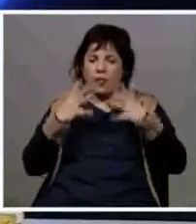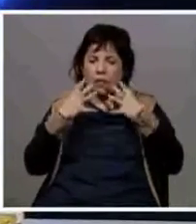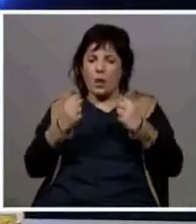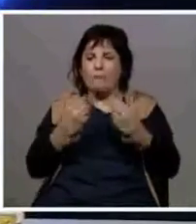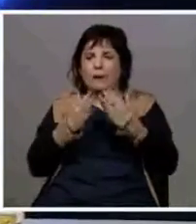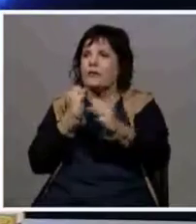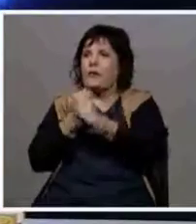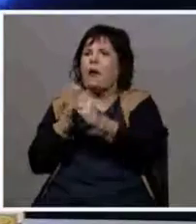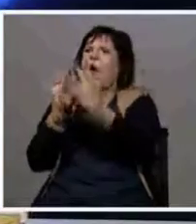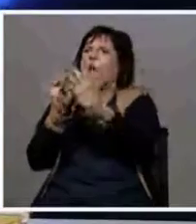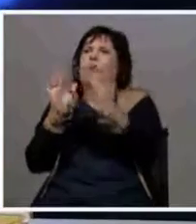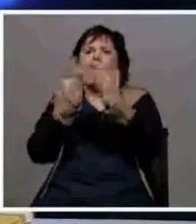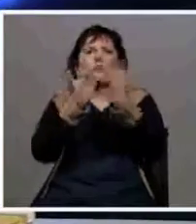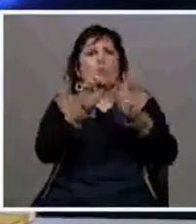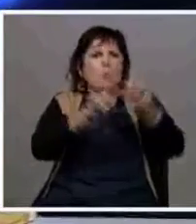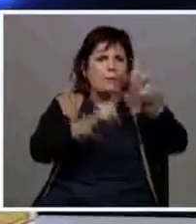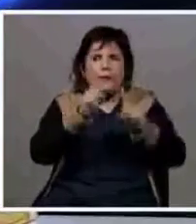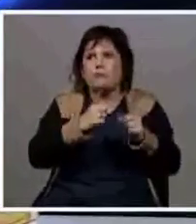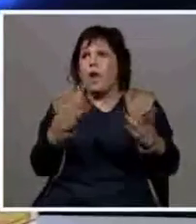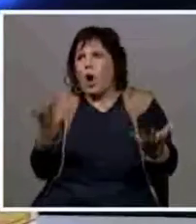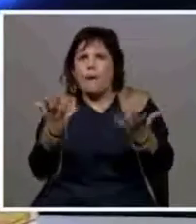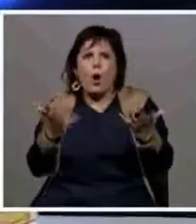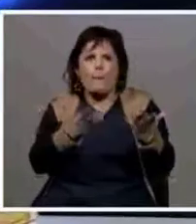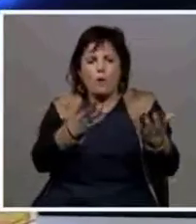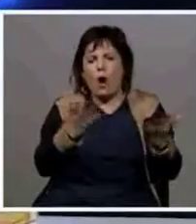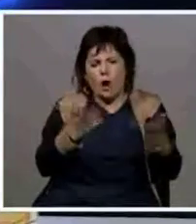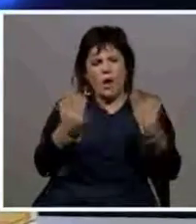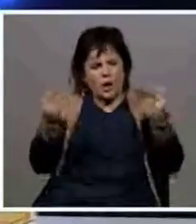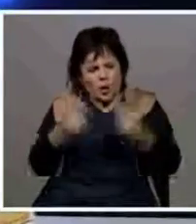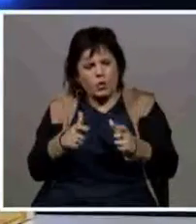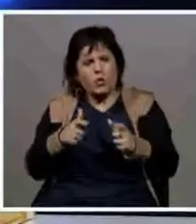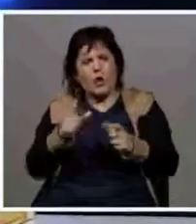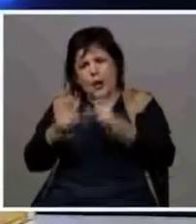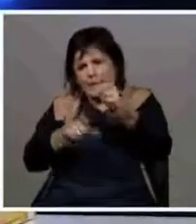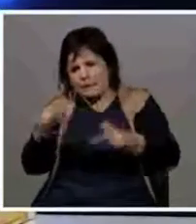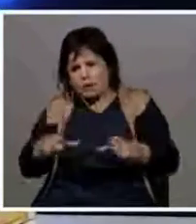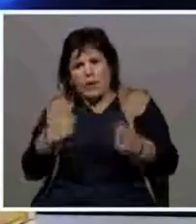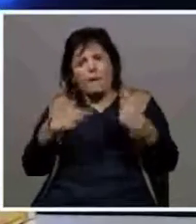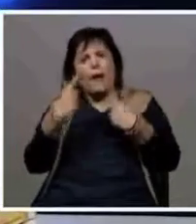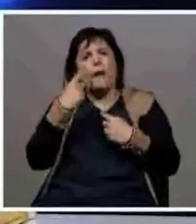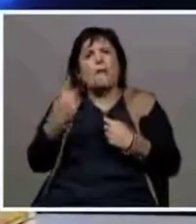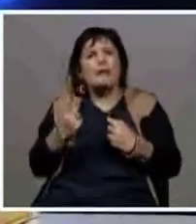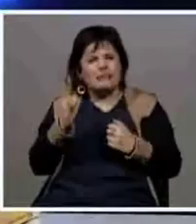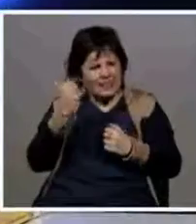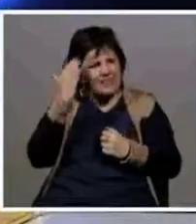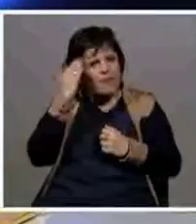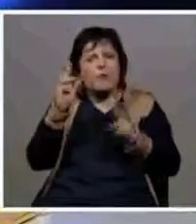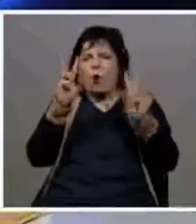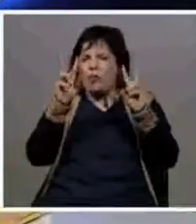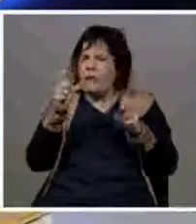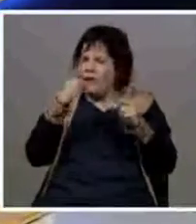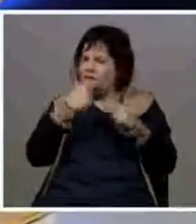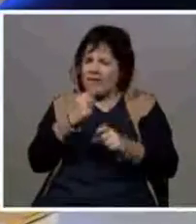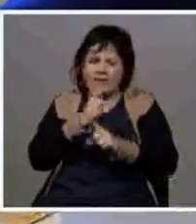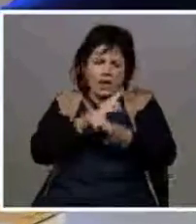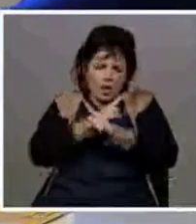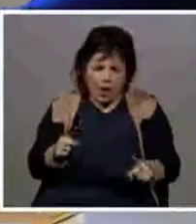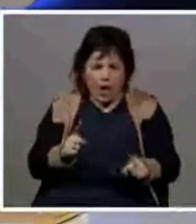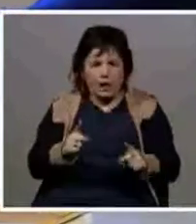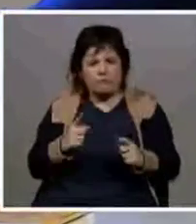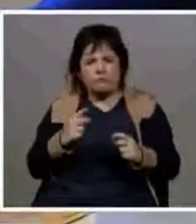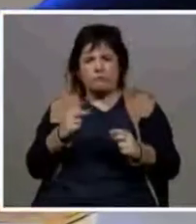organismos para y con la universidad y ahora va a ser una reunión con sociedad civil también para dar bueno sabemos que no es un tema fácil sabemos que es un tema incluso